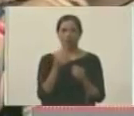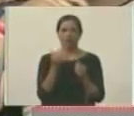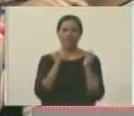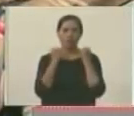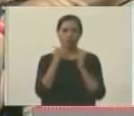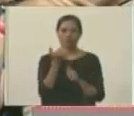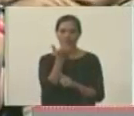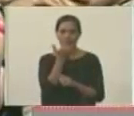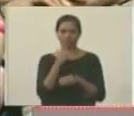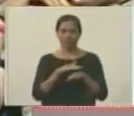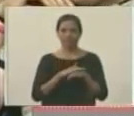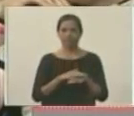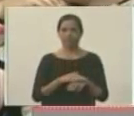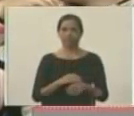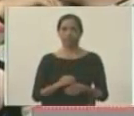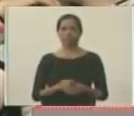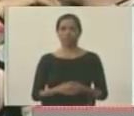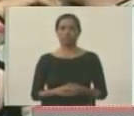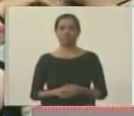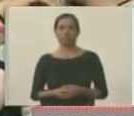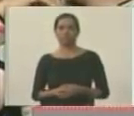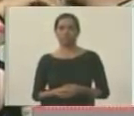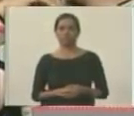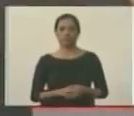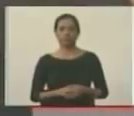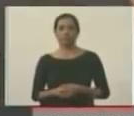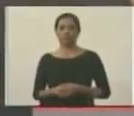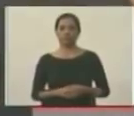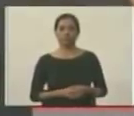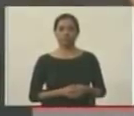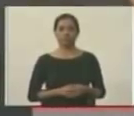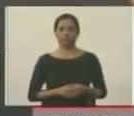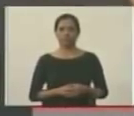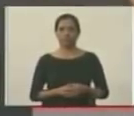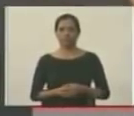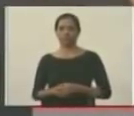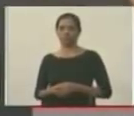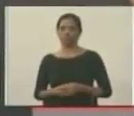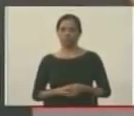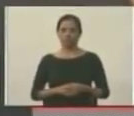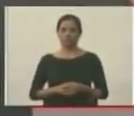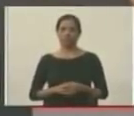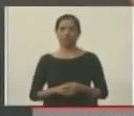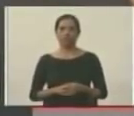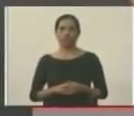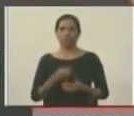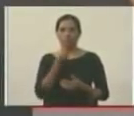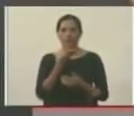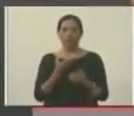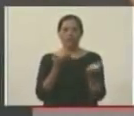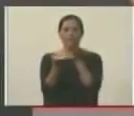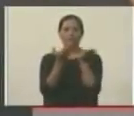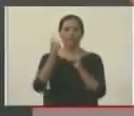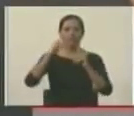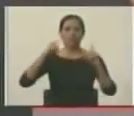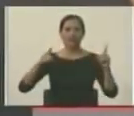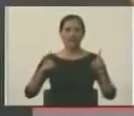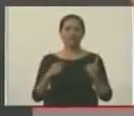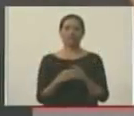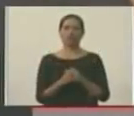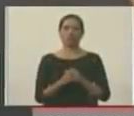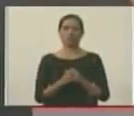Diosdado, el servicio eléctrico, mantenerlo en un equilibrio básico, mínimo,